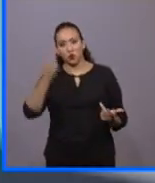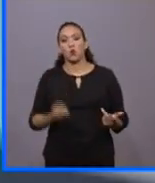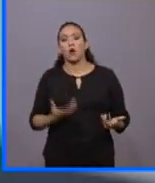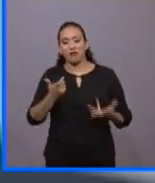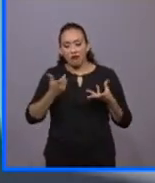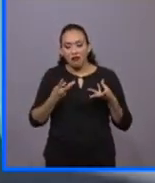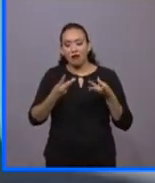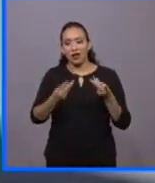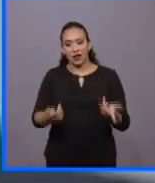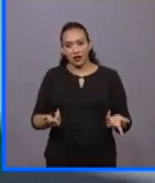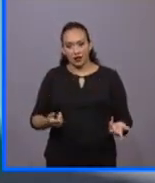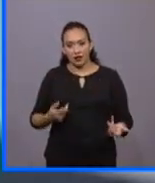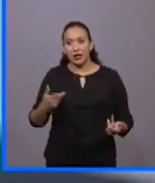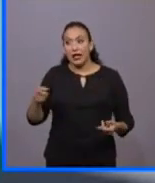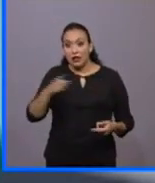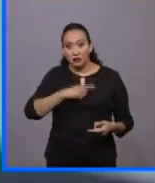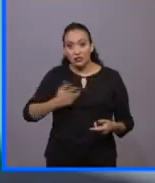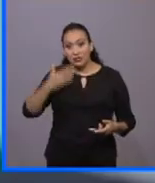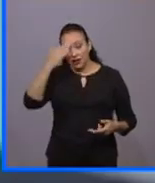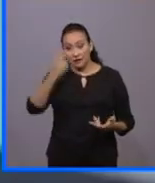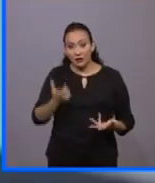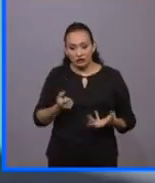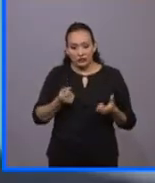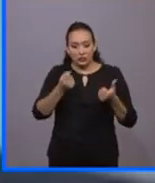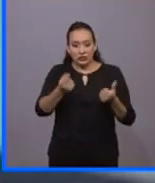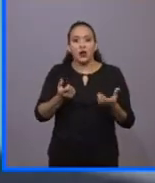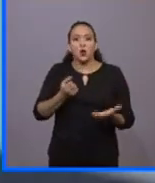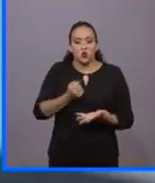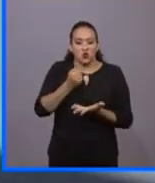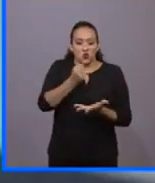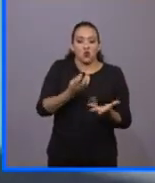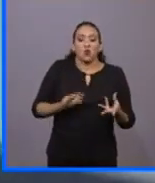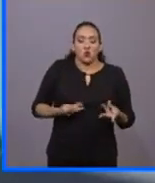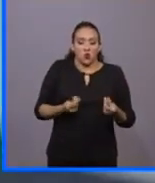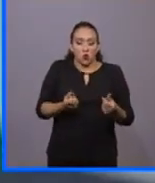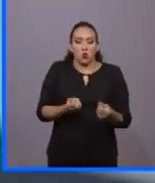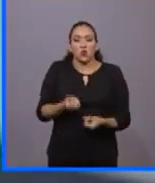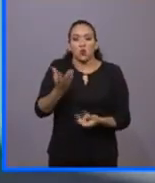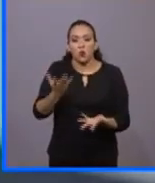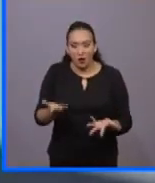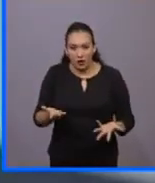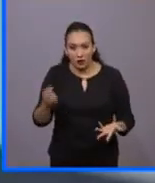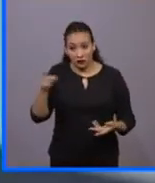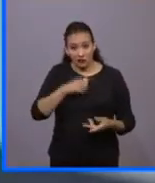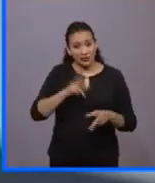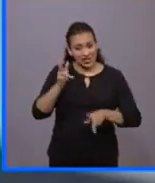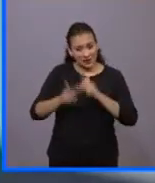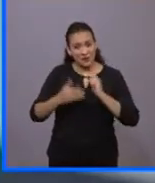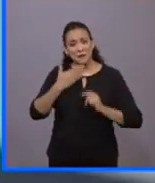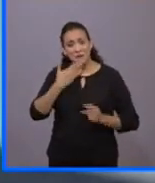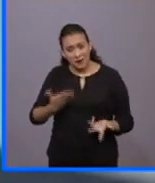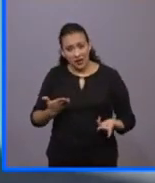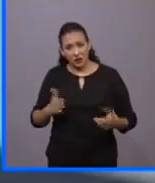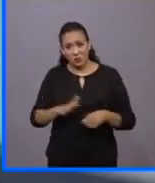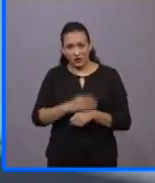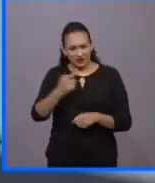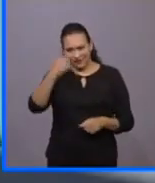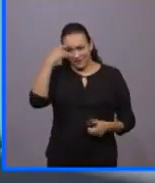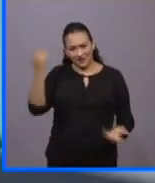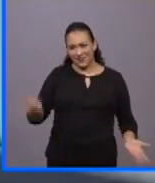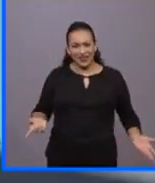México. Es parte del régimen de responsabilidad hacendaria poner en la mesa el costo fiscal de las